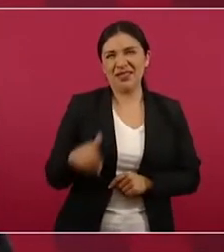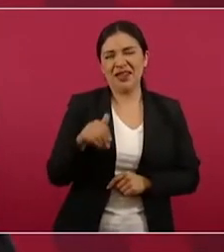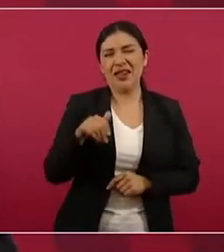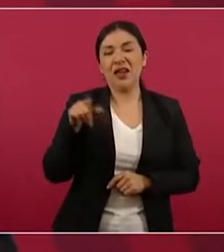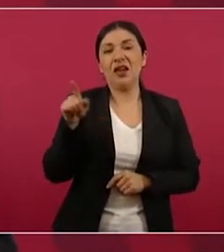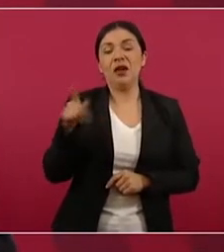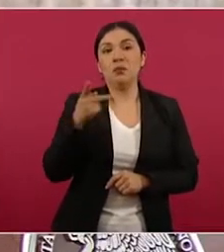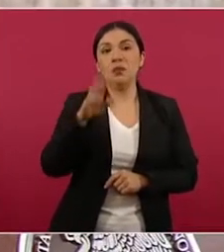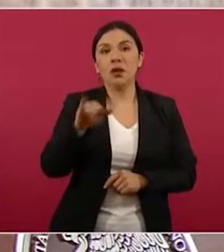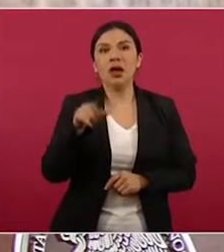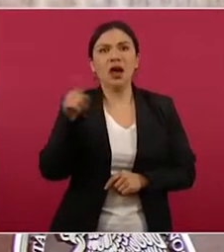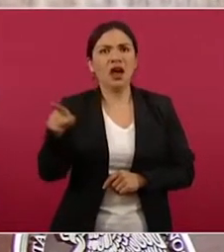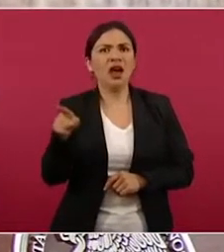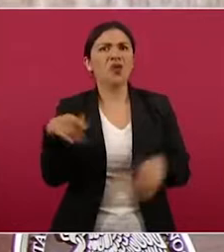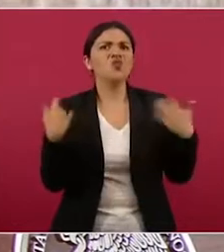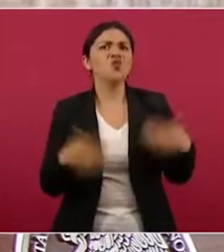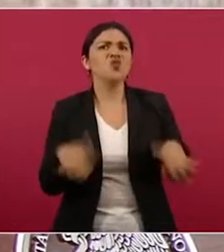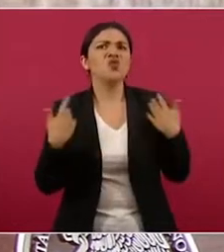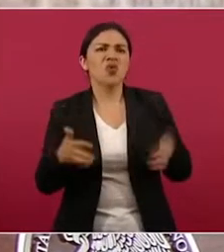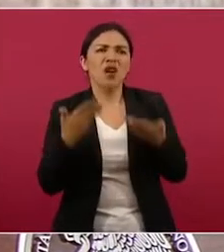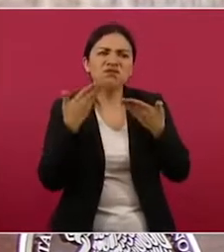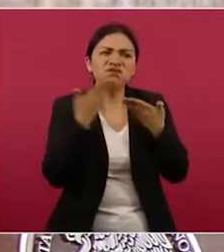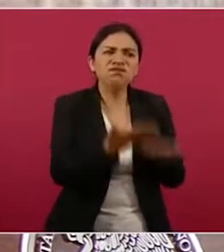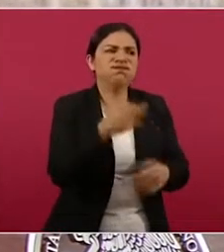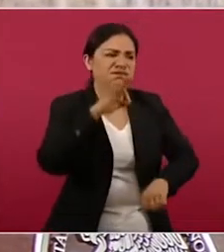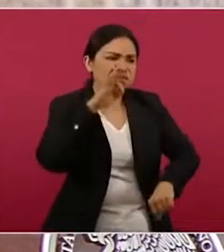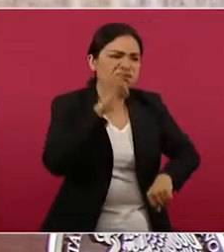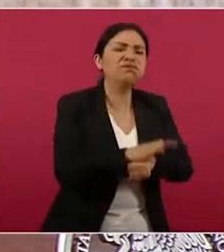les dio todo.